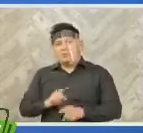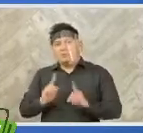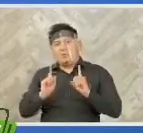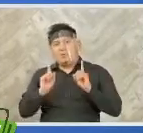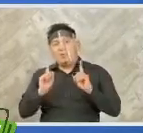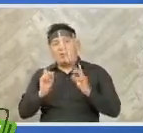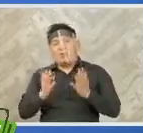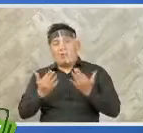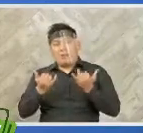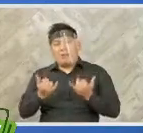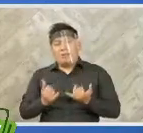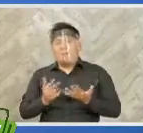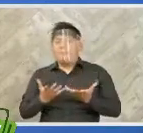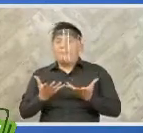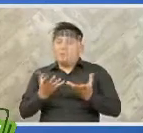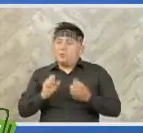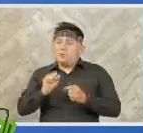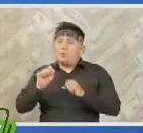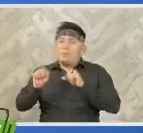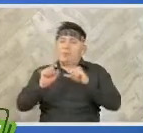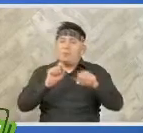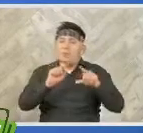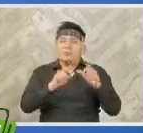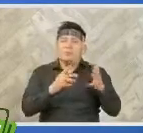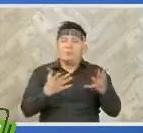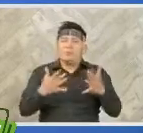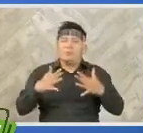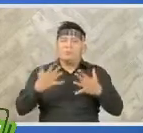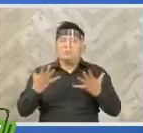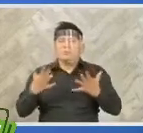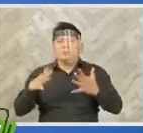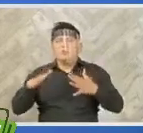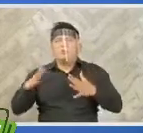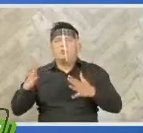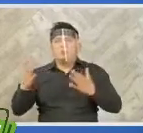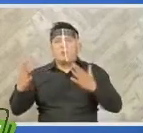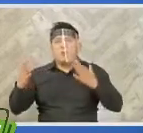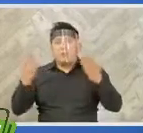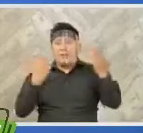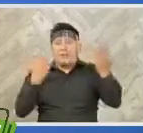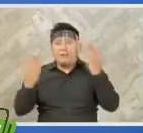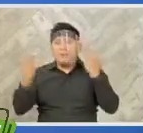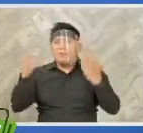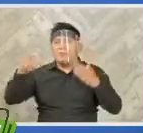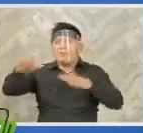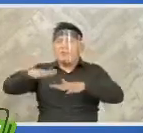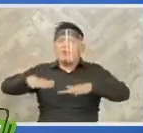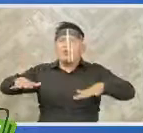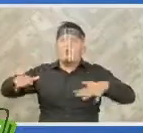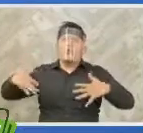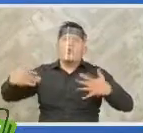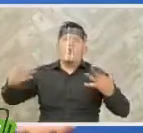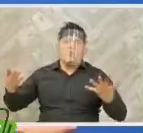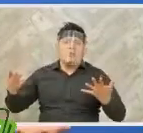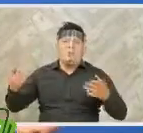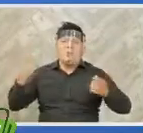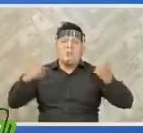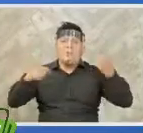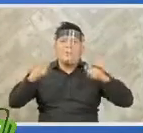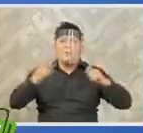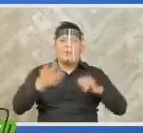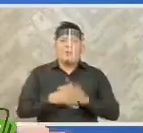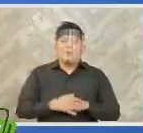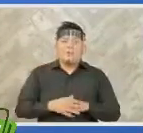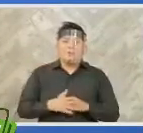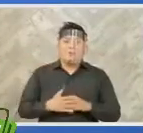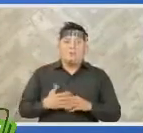quisiera preguntarles cómo encontraron el sector rural, cuál fue ese sector rural y cómo estaban los campesinos en ese gobierno o en